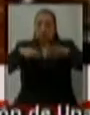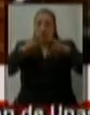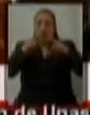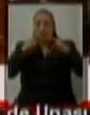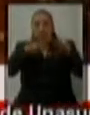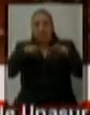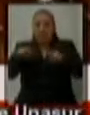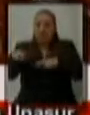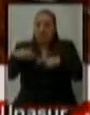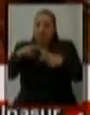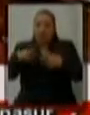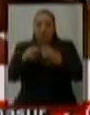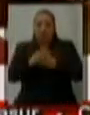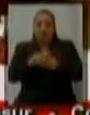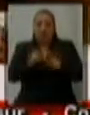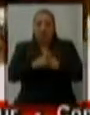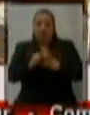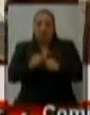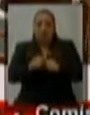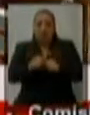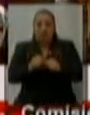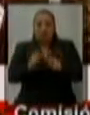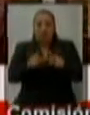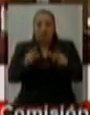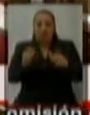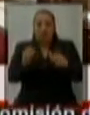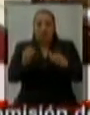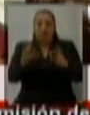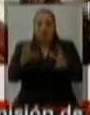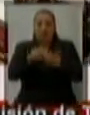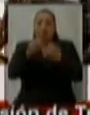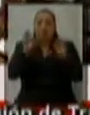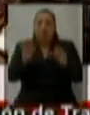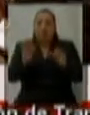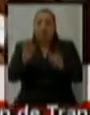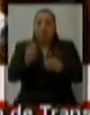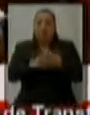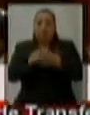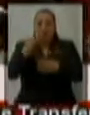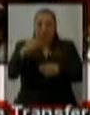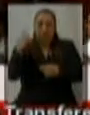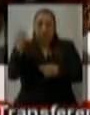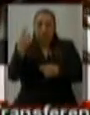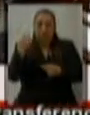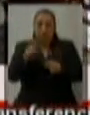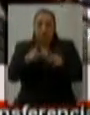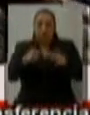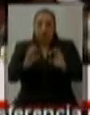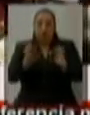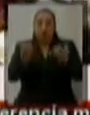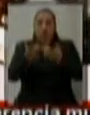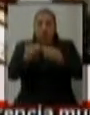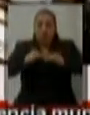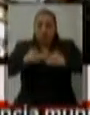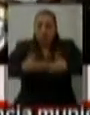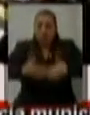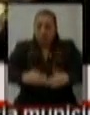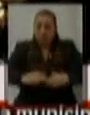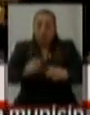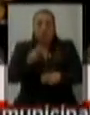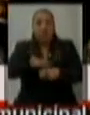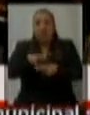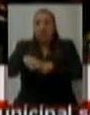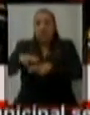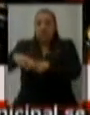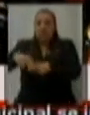de la República, así como el hemiciclo en completo, en general los escaños de los parlamentarios y cómo estos se